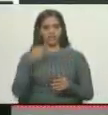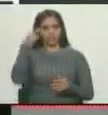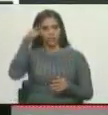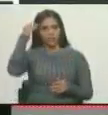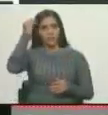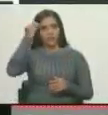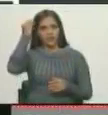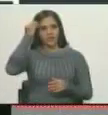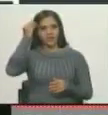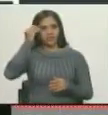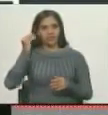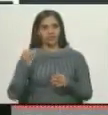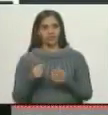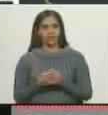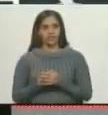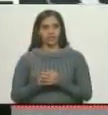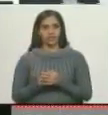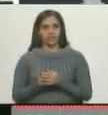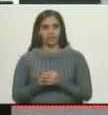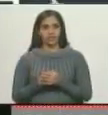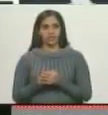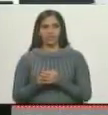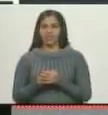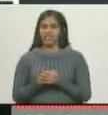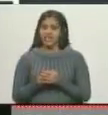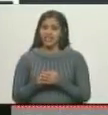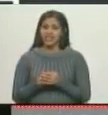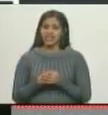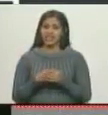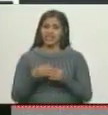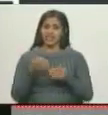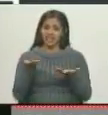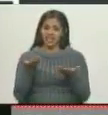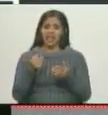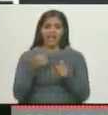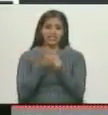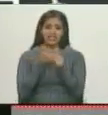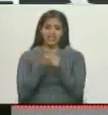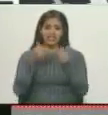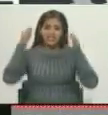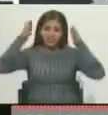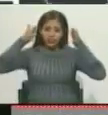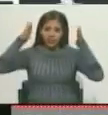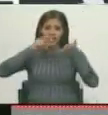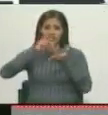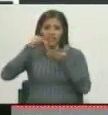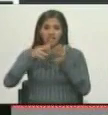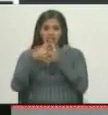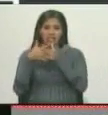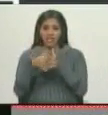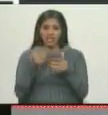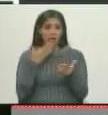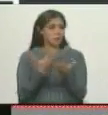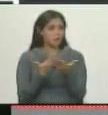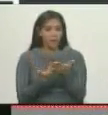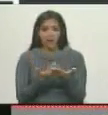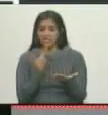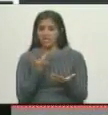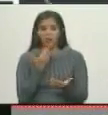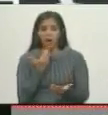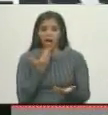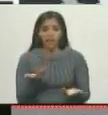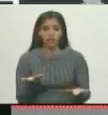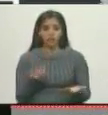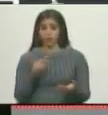John Bolton, asesor de seguridad nacional de Estados Unidos, salió a atender el tema, salió a hacer propuestas? No, lo que hizo el gobierno